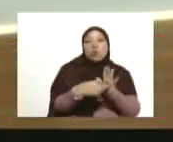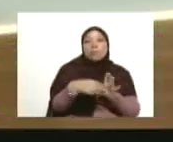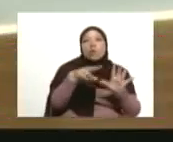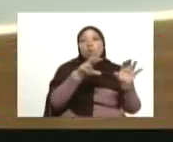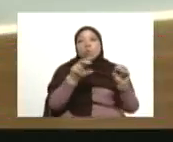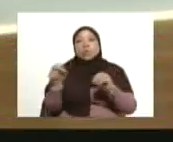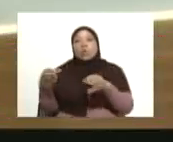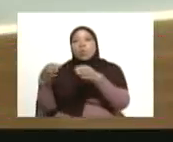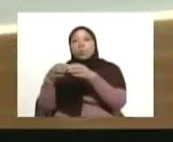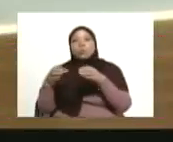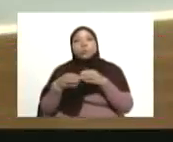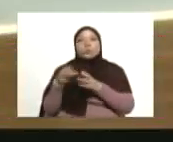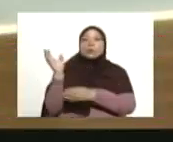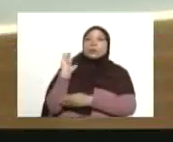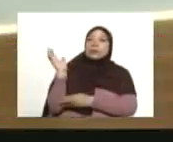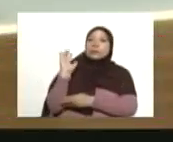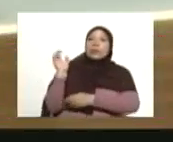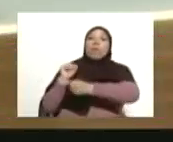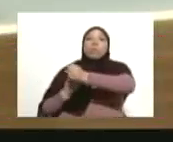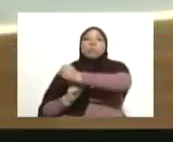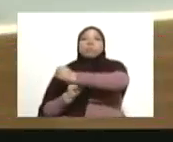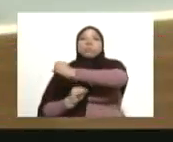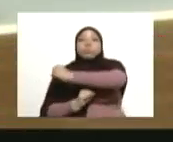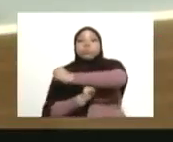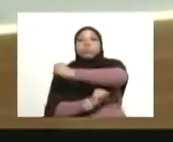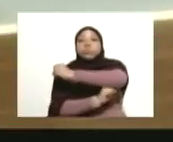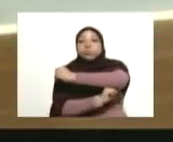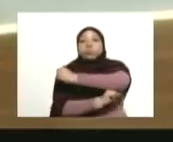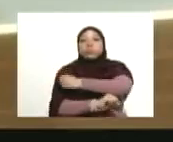2.839 reuniones y asambleas de base,